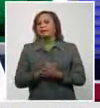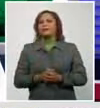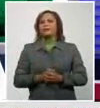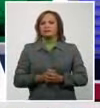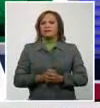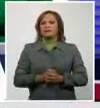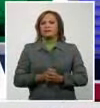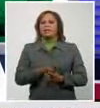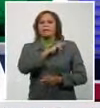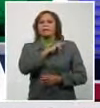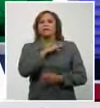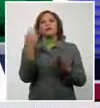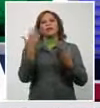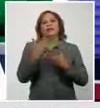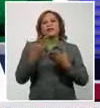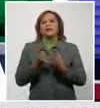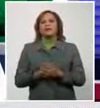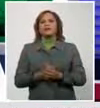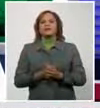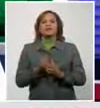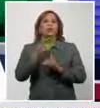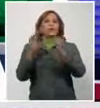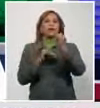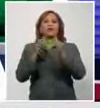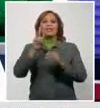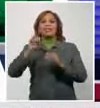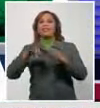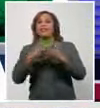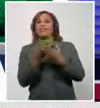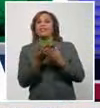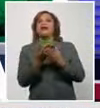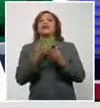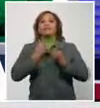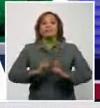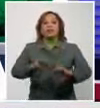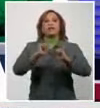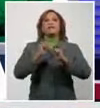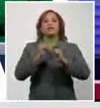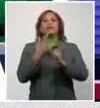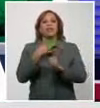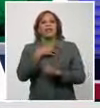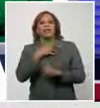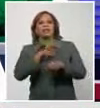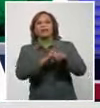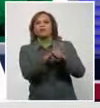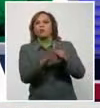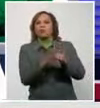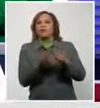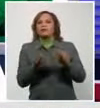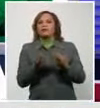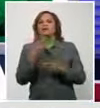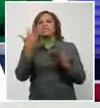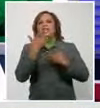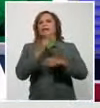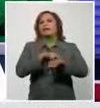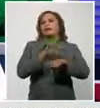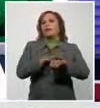de estos menores de 30 días de nacido de que hayan adquirido la enfermedad? ¿De quién es la